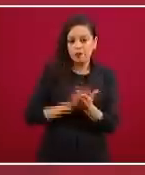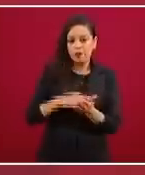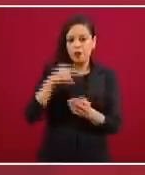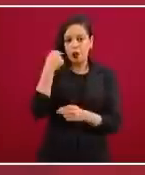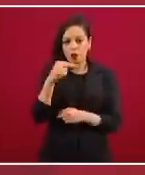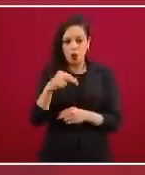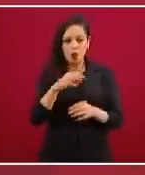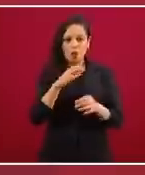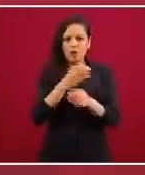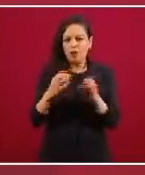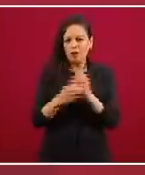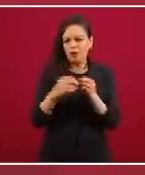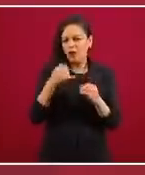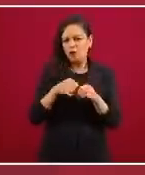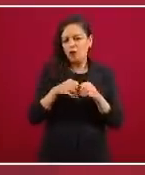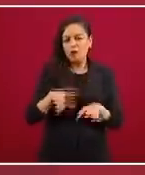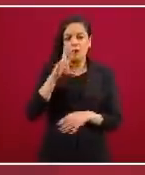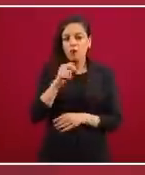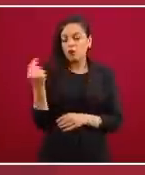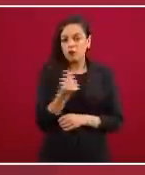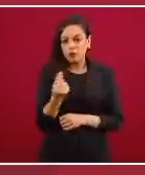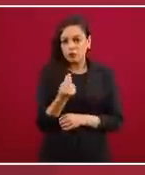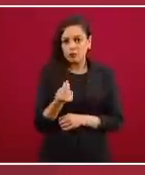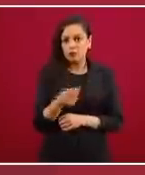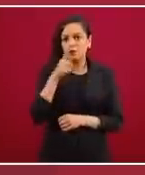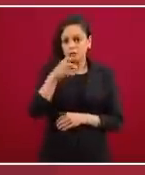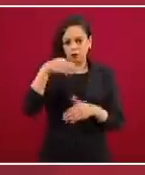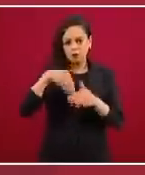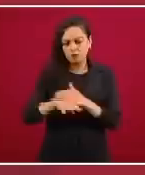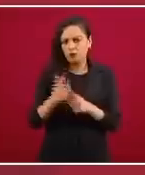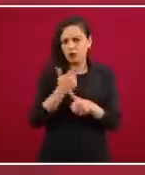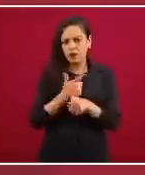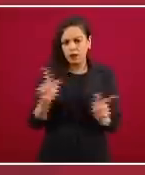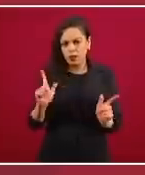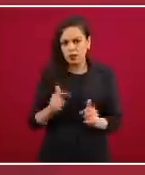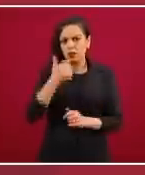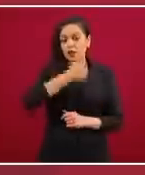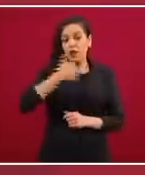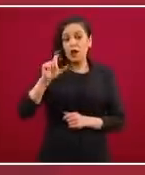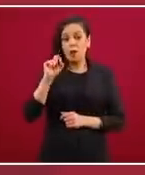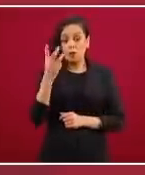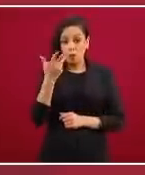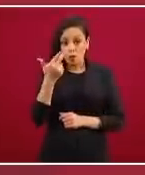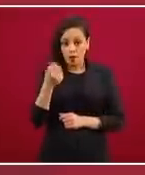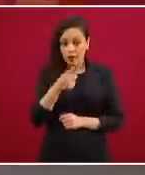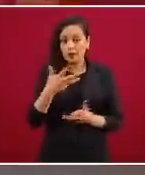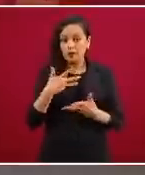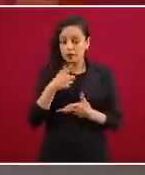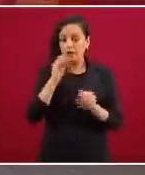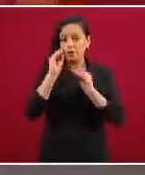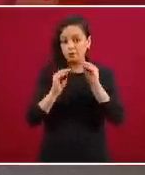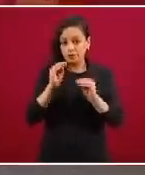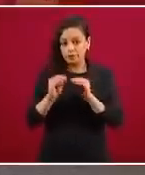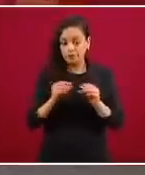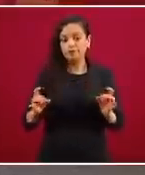abiertos, pusimos a disposición la información, se actualiza cada 24 horas conforme surge nuevos datos y así